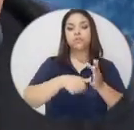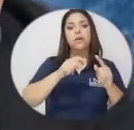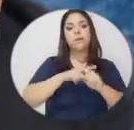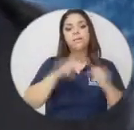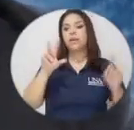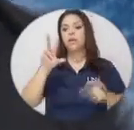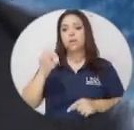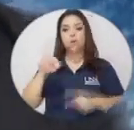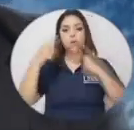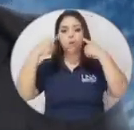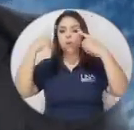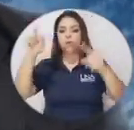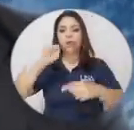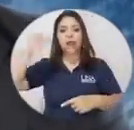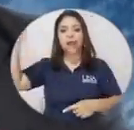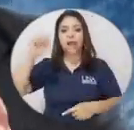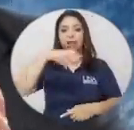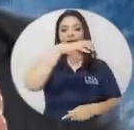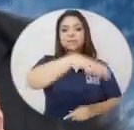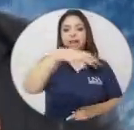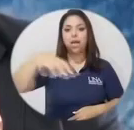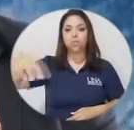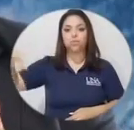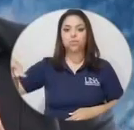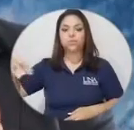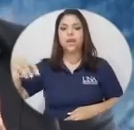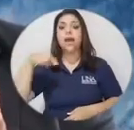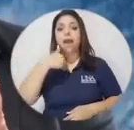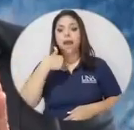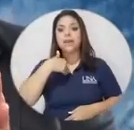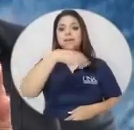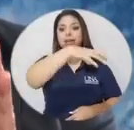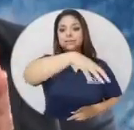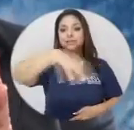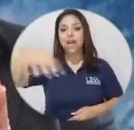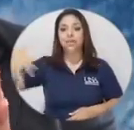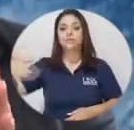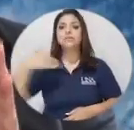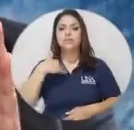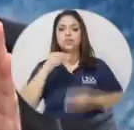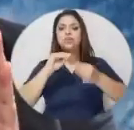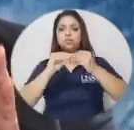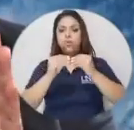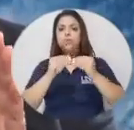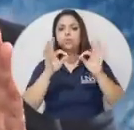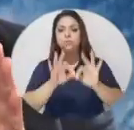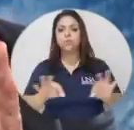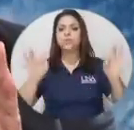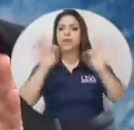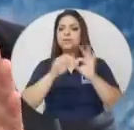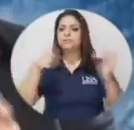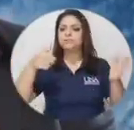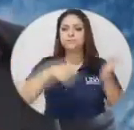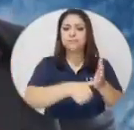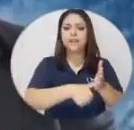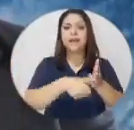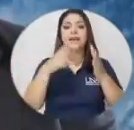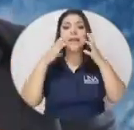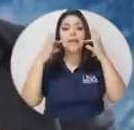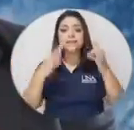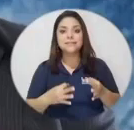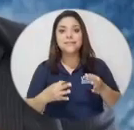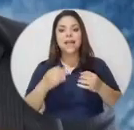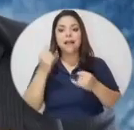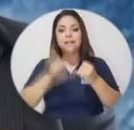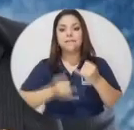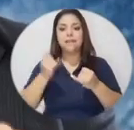en estados. Hay estados que tienen un número muy importante de electores que deciden la votación en última